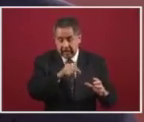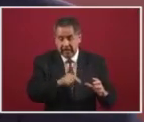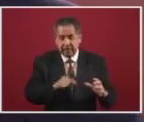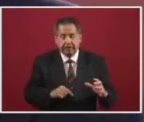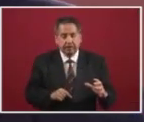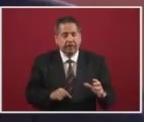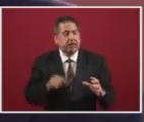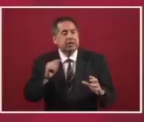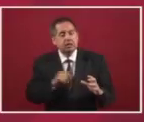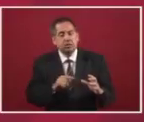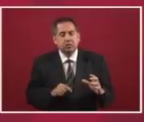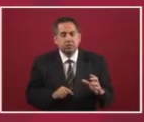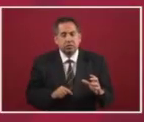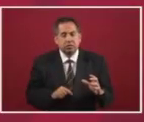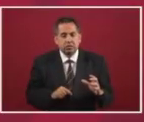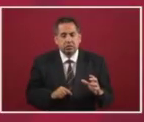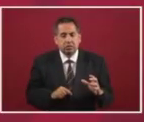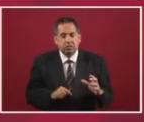está